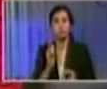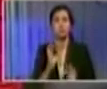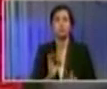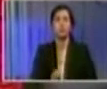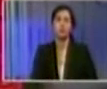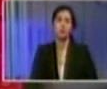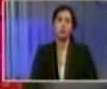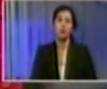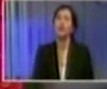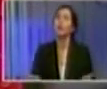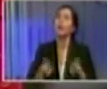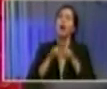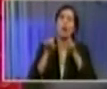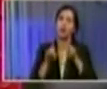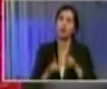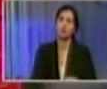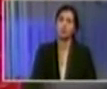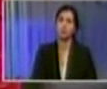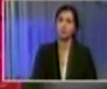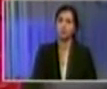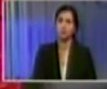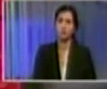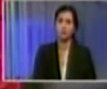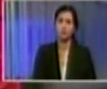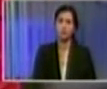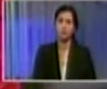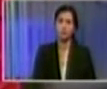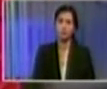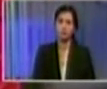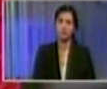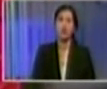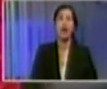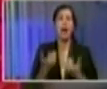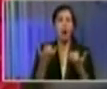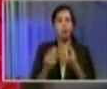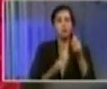Igualmente, se está elaborando, yo lo estuve ya...